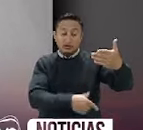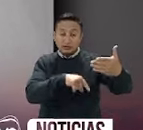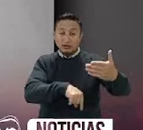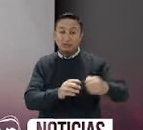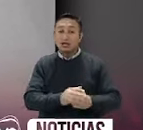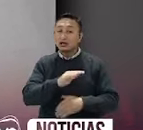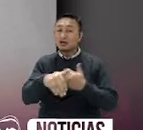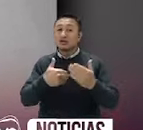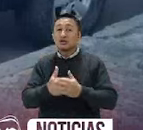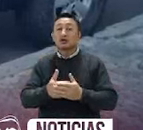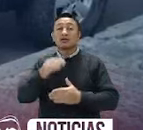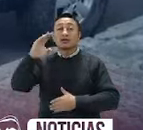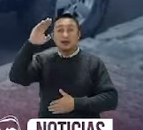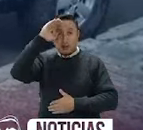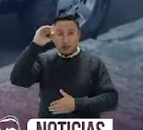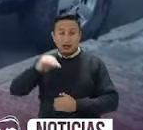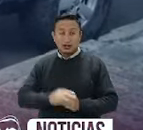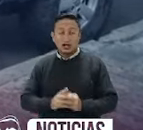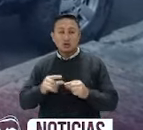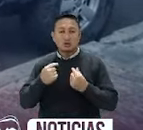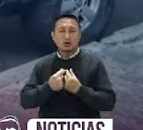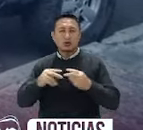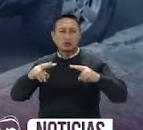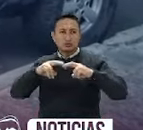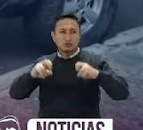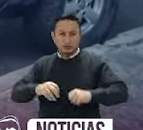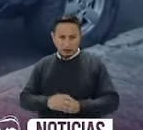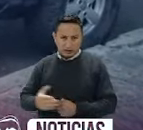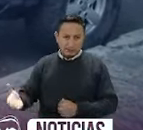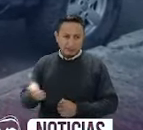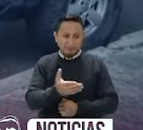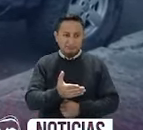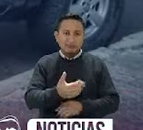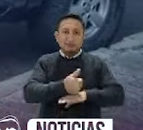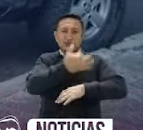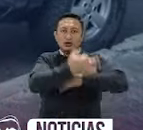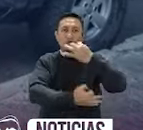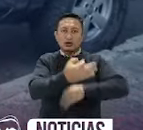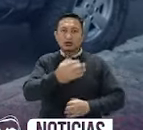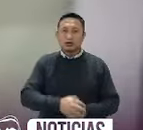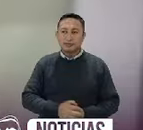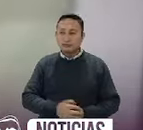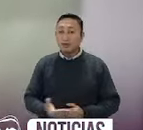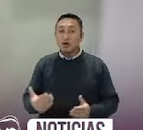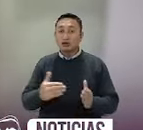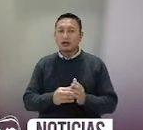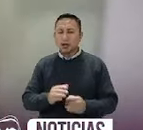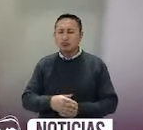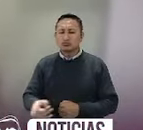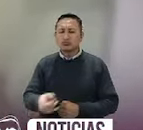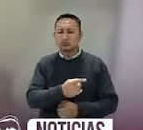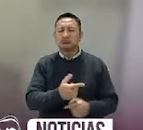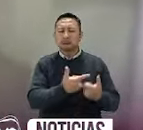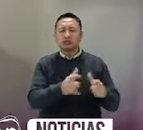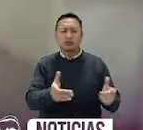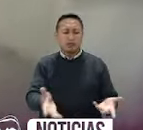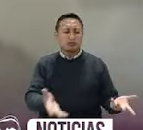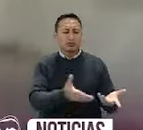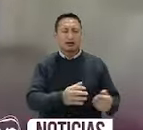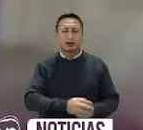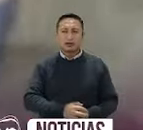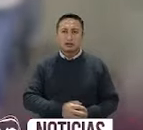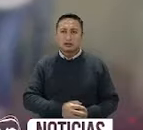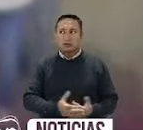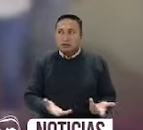agentes de la Unidad de Delitos contra la Propiedad, los operadores de justicia nuevamente les dictaron medidas sustitutivas a la prisión, a la espera de que no